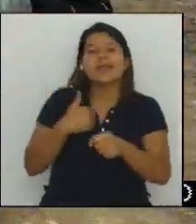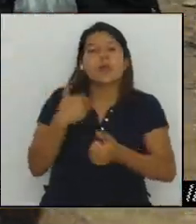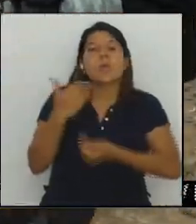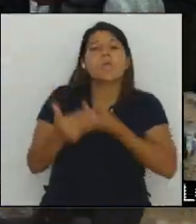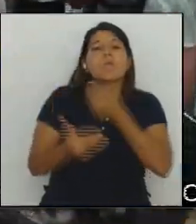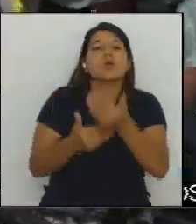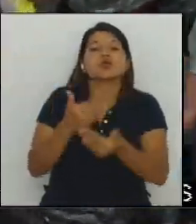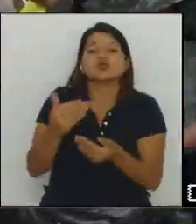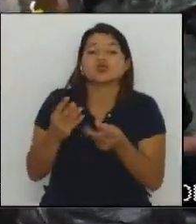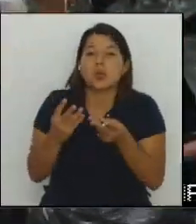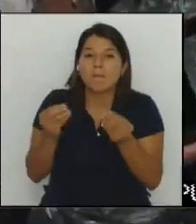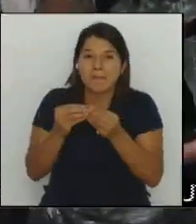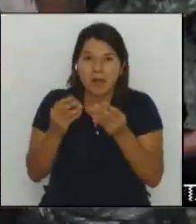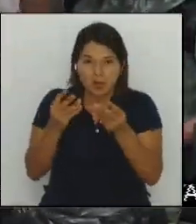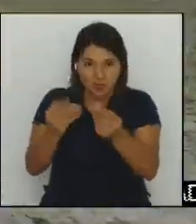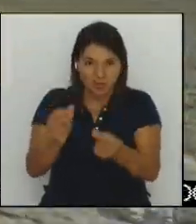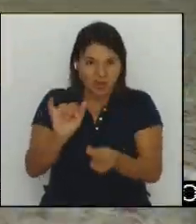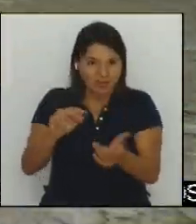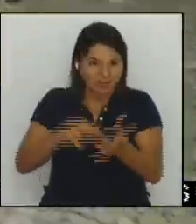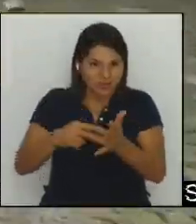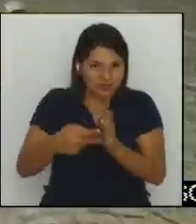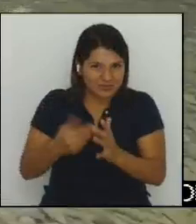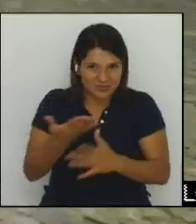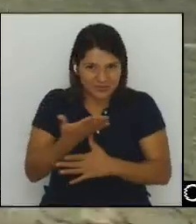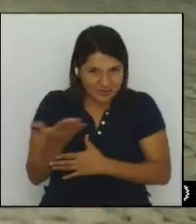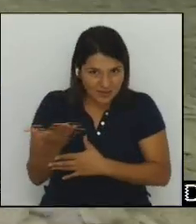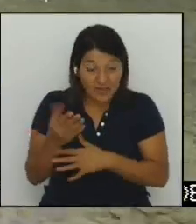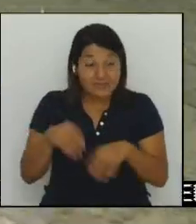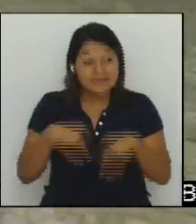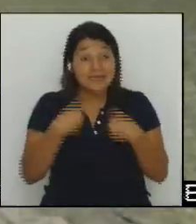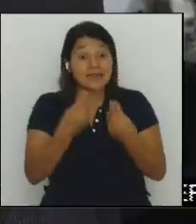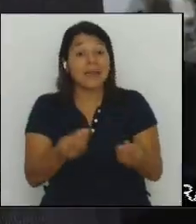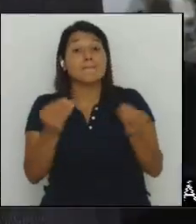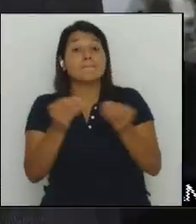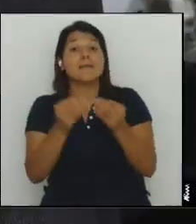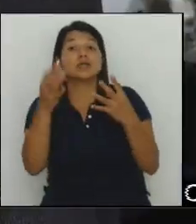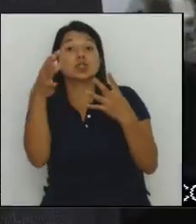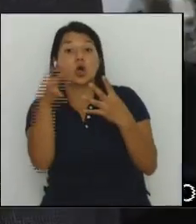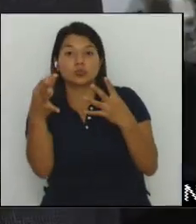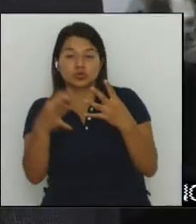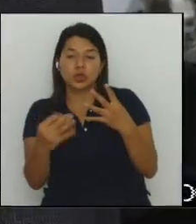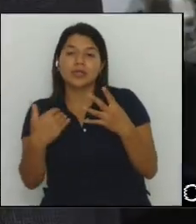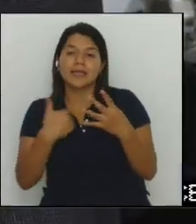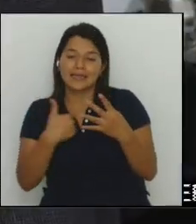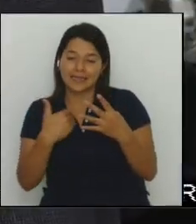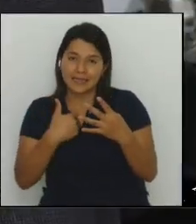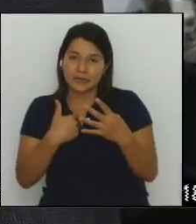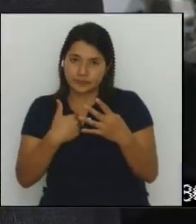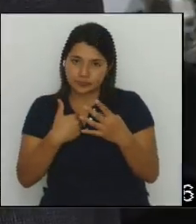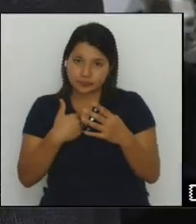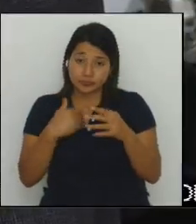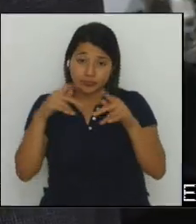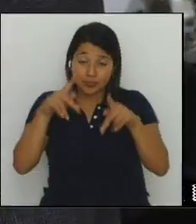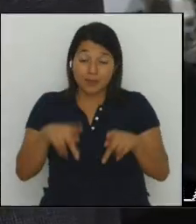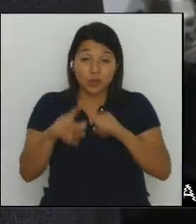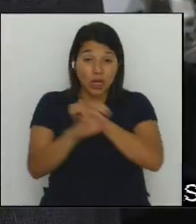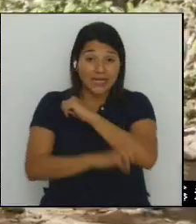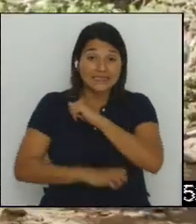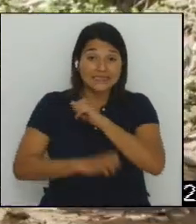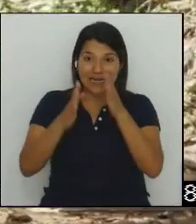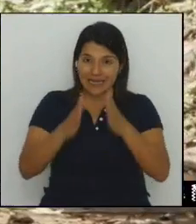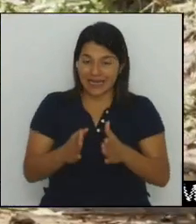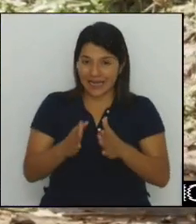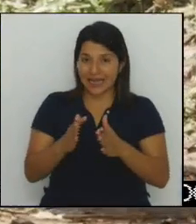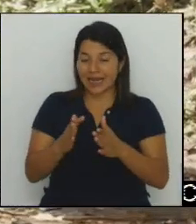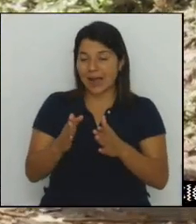que se están abriendo más posibilidades de una migración regular. Según Stephanie López, consultora en políticas migratorias,